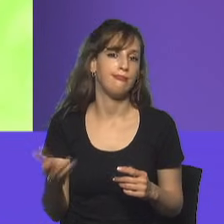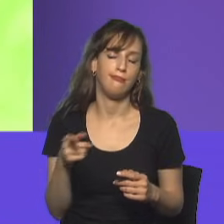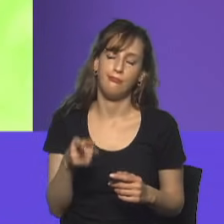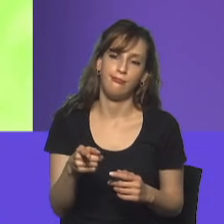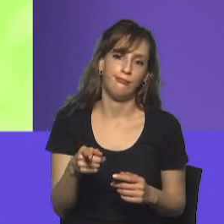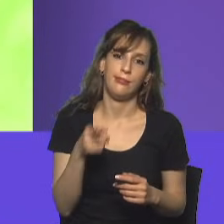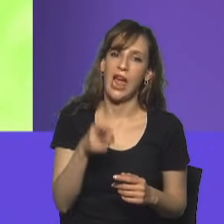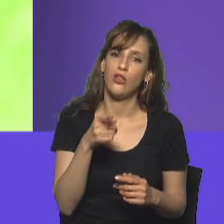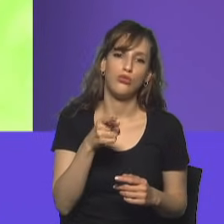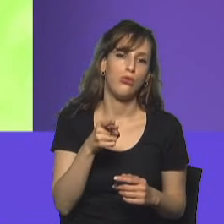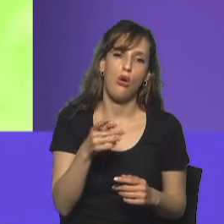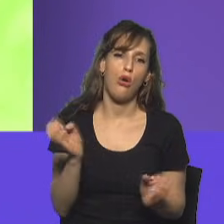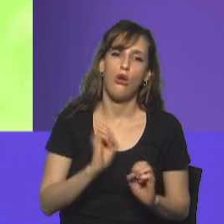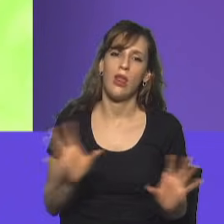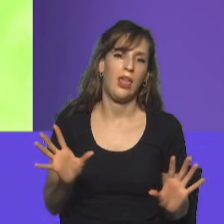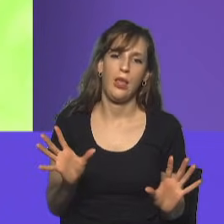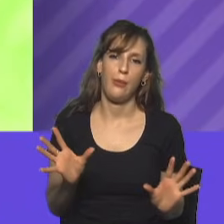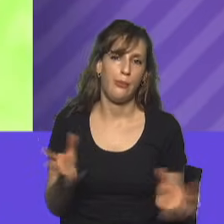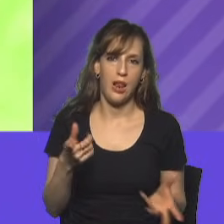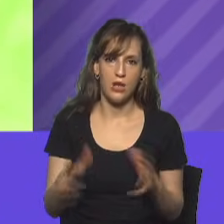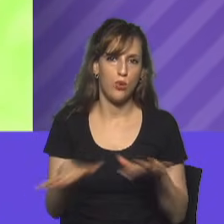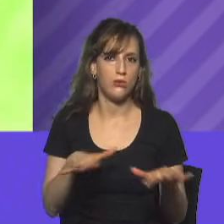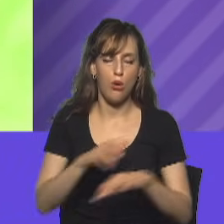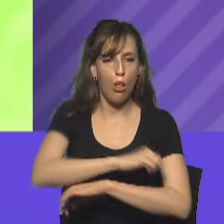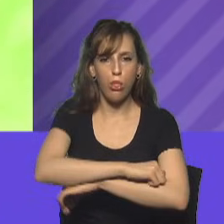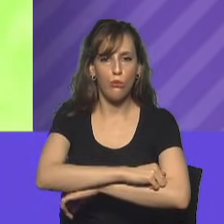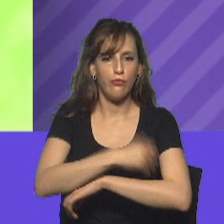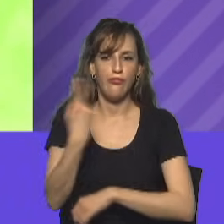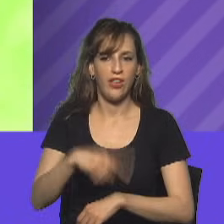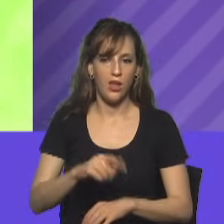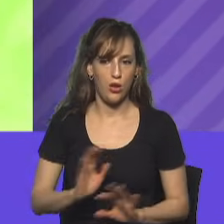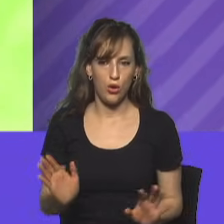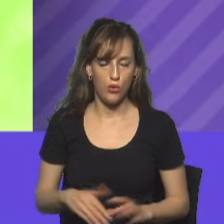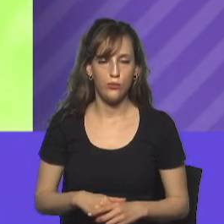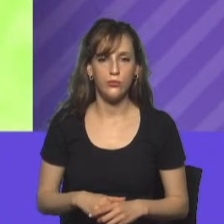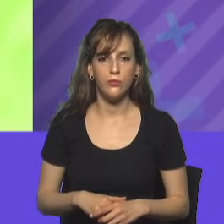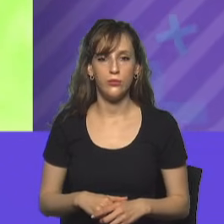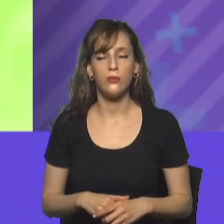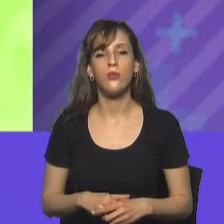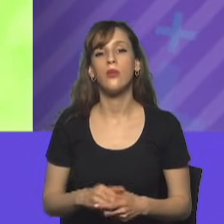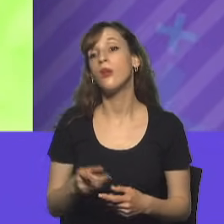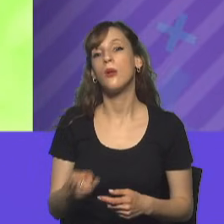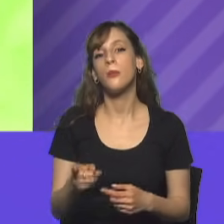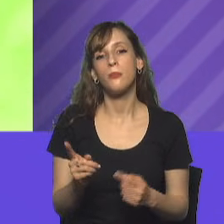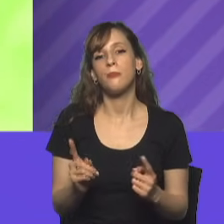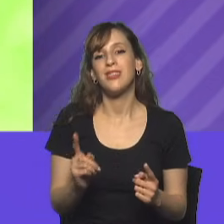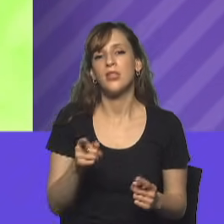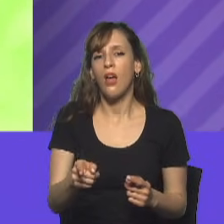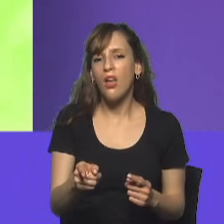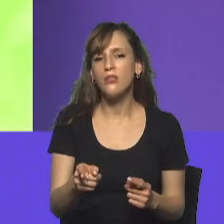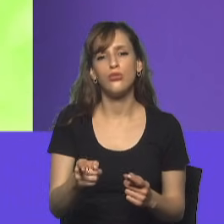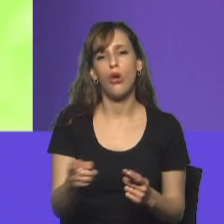del expresidente de la Nación y el repudio generalizado y en particular del CIPREVA, que calificó de gravísima